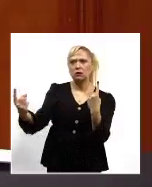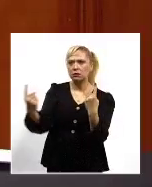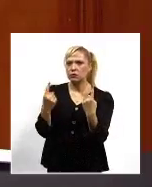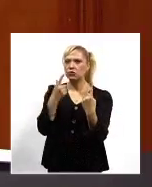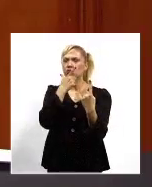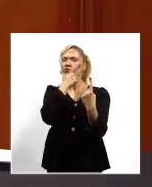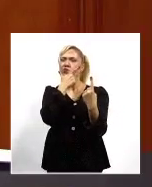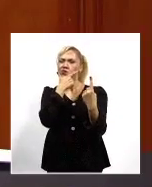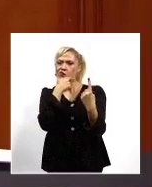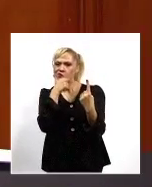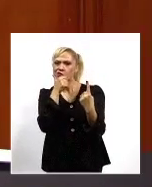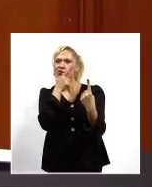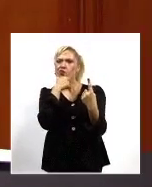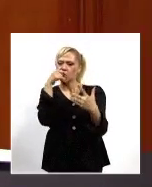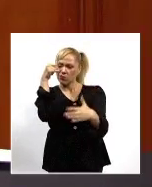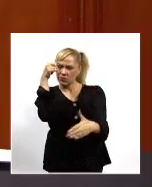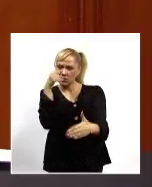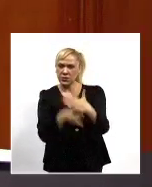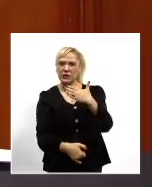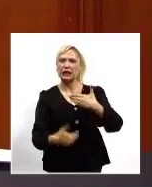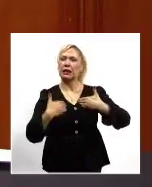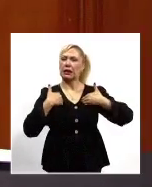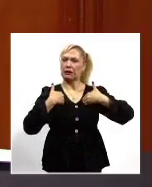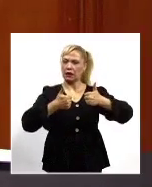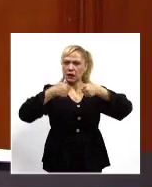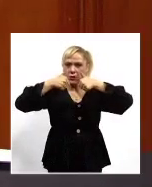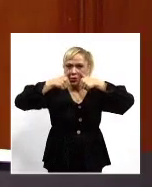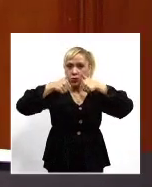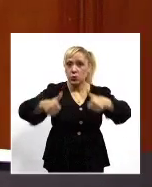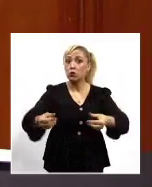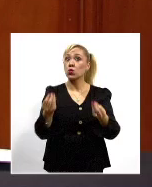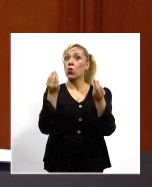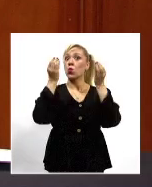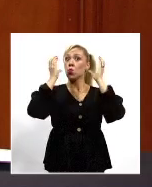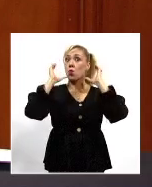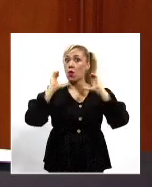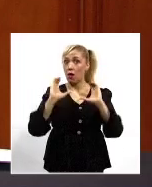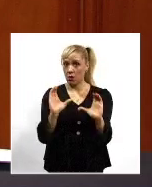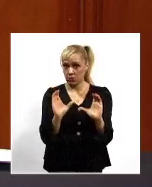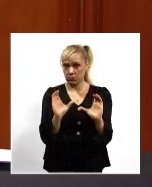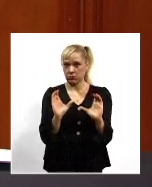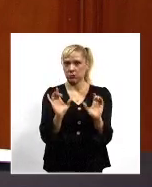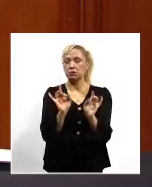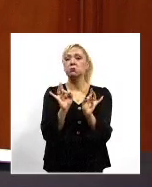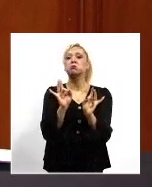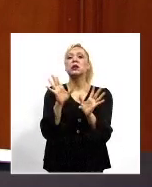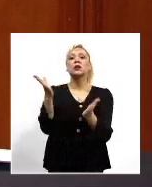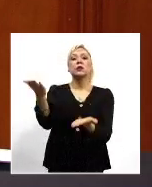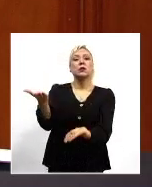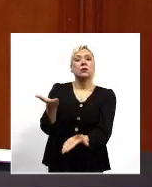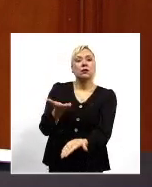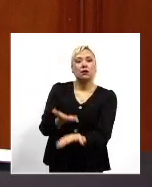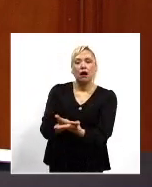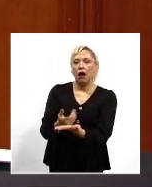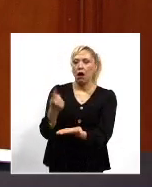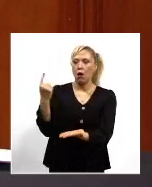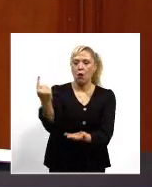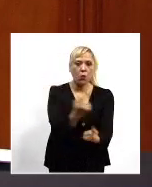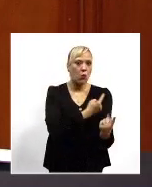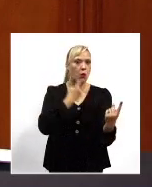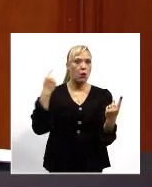que comprender con mucha atención y cuidado lo que se nos plantea por cada uno de